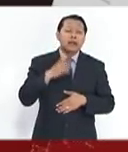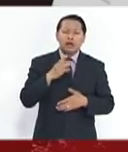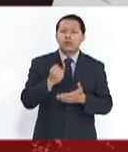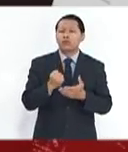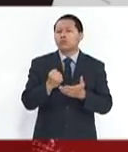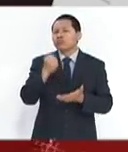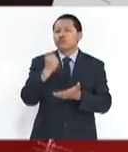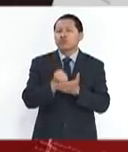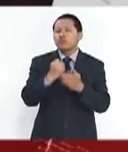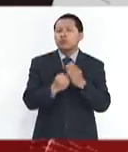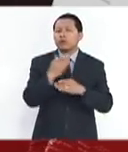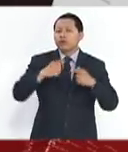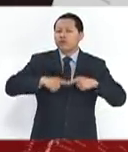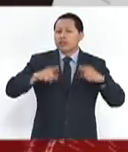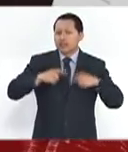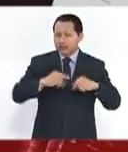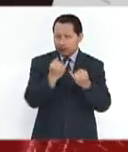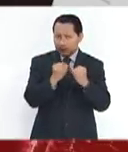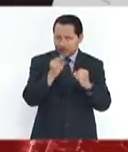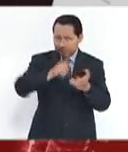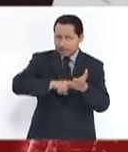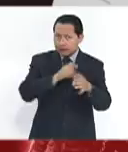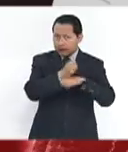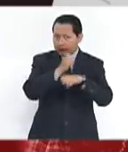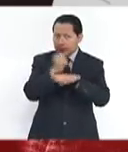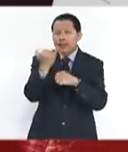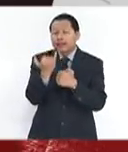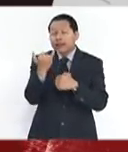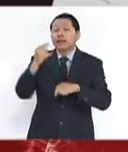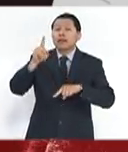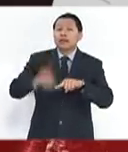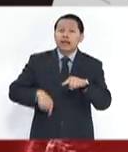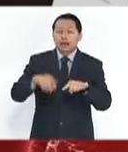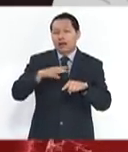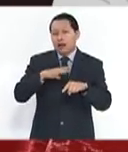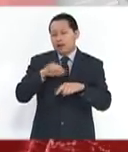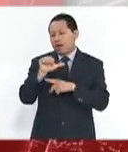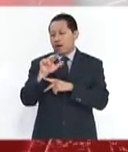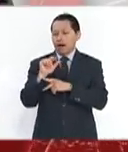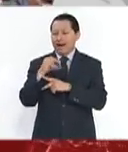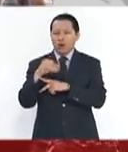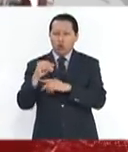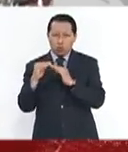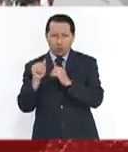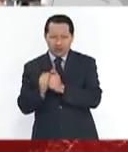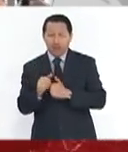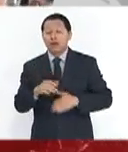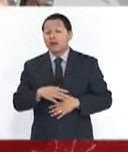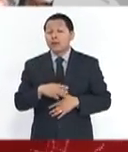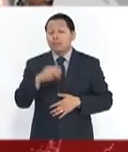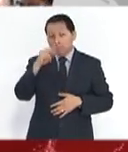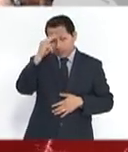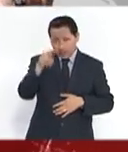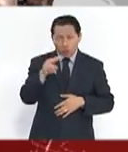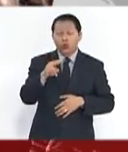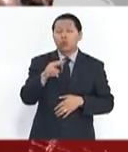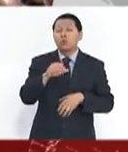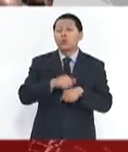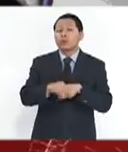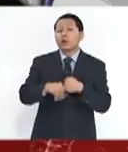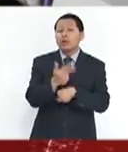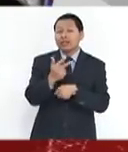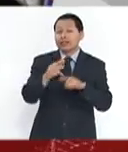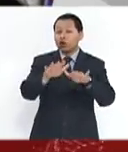de fiscalías autónomas en los estados y eliminar la figura del arraigo. México recibe la 13ª